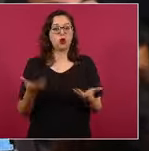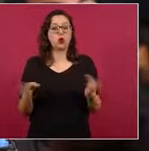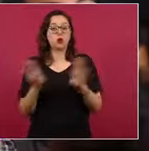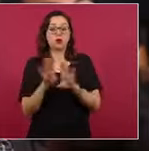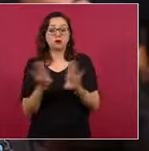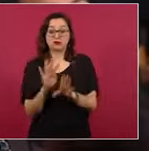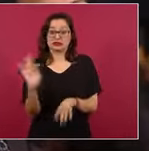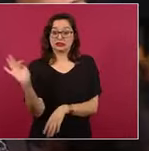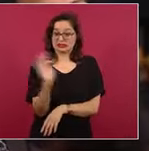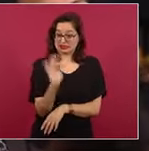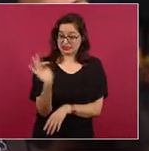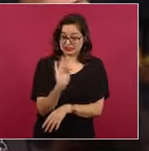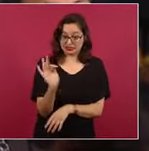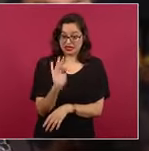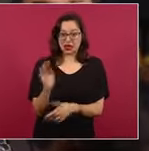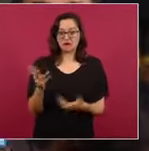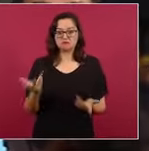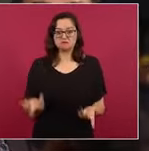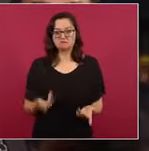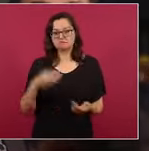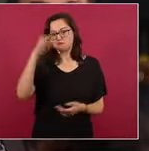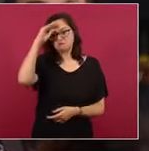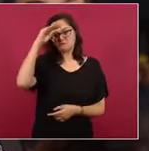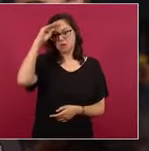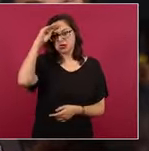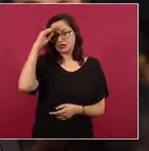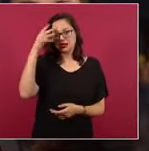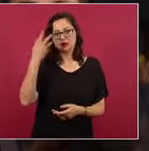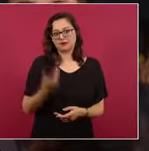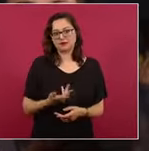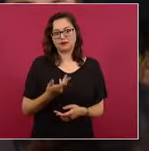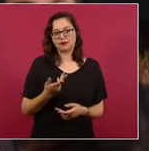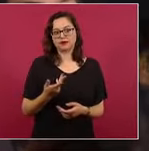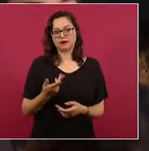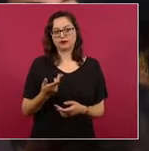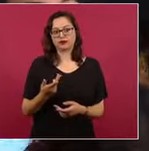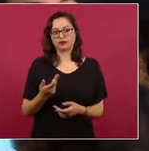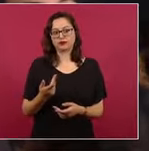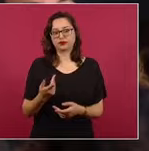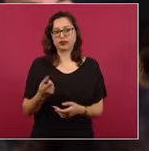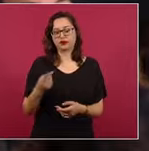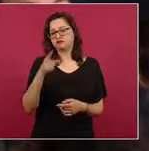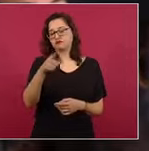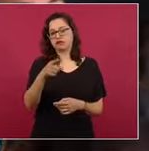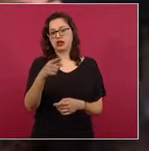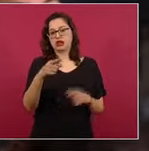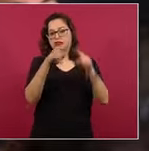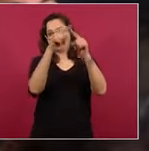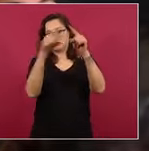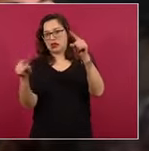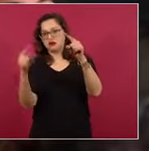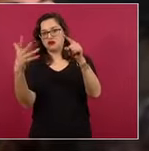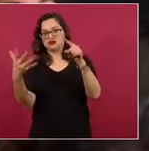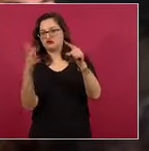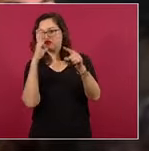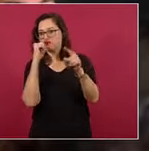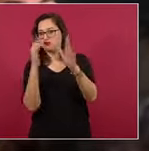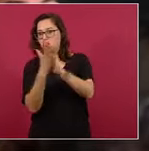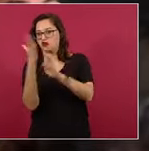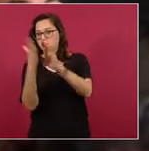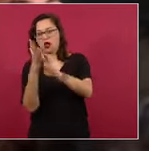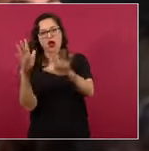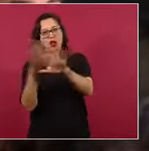ha pensado tal vez que se pueda regresar, por ejemplo, al asunto, a la carretera 307, algún cambio, o cómo van a